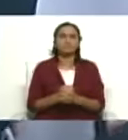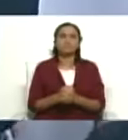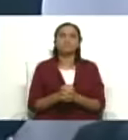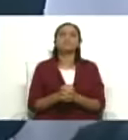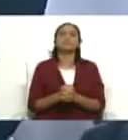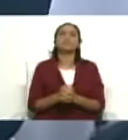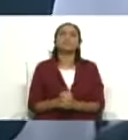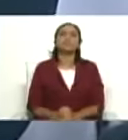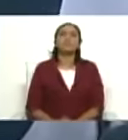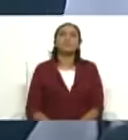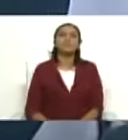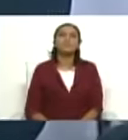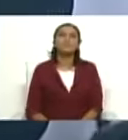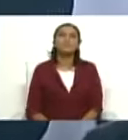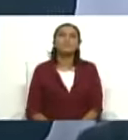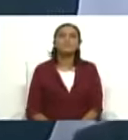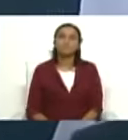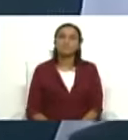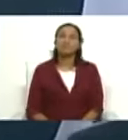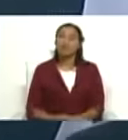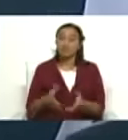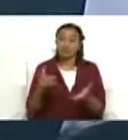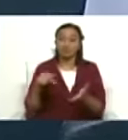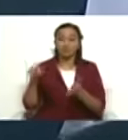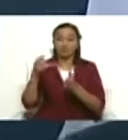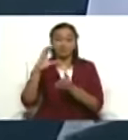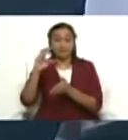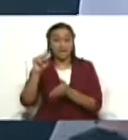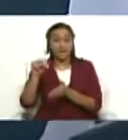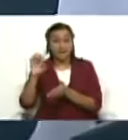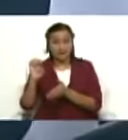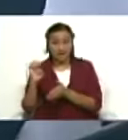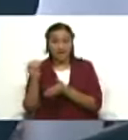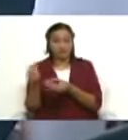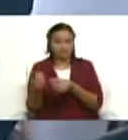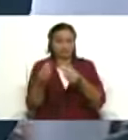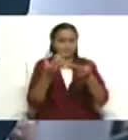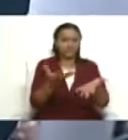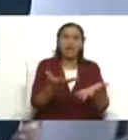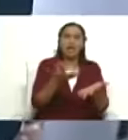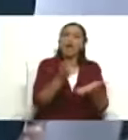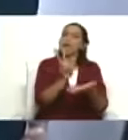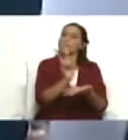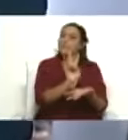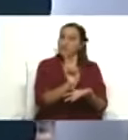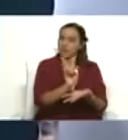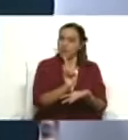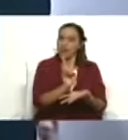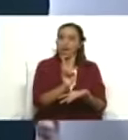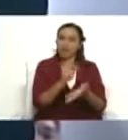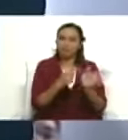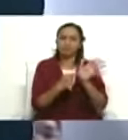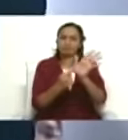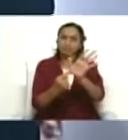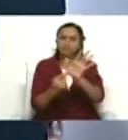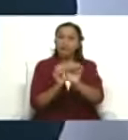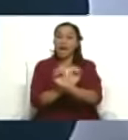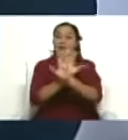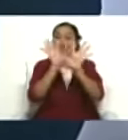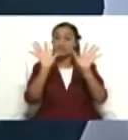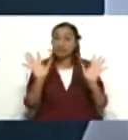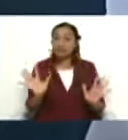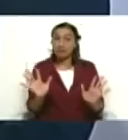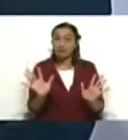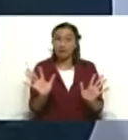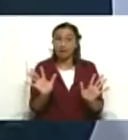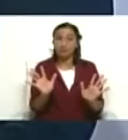consuetudinaria y natural ofrece el Consejo Nacional Electoral de Venezuela a las votantes y a los votantes. No es muestra